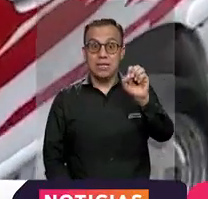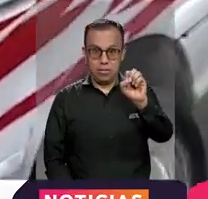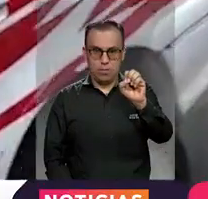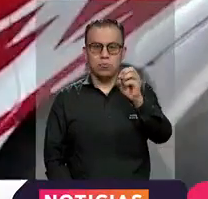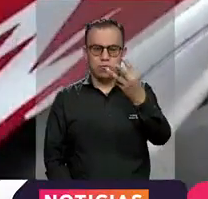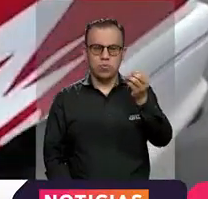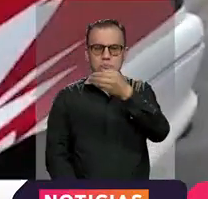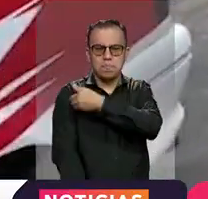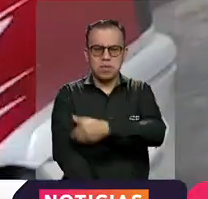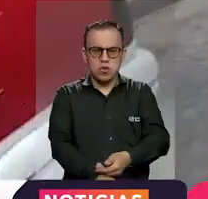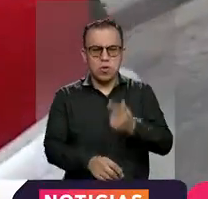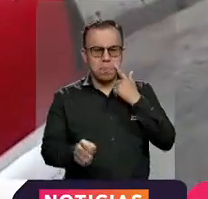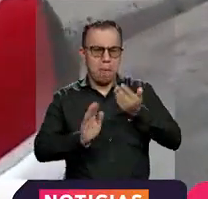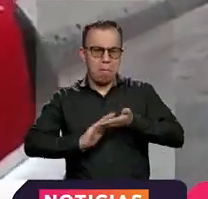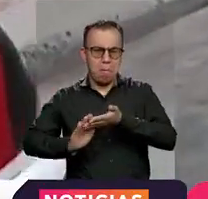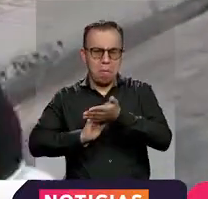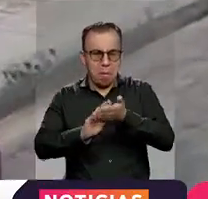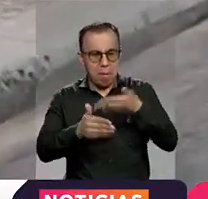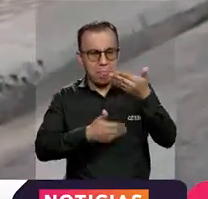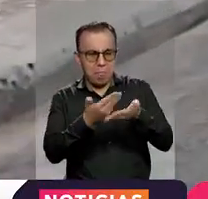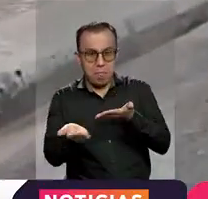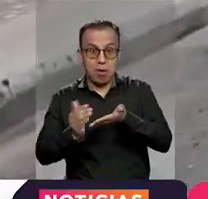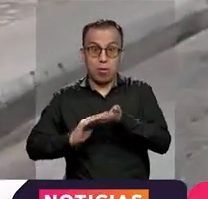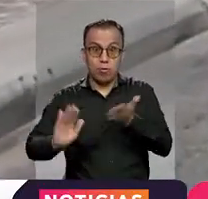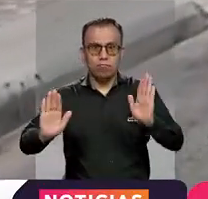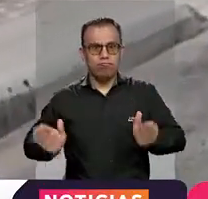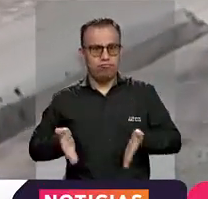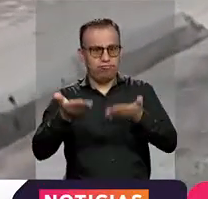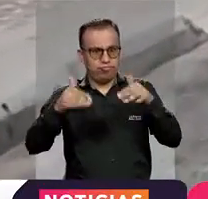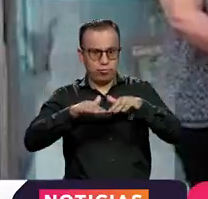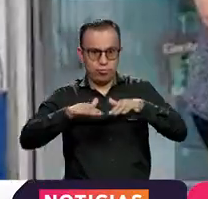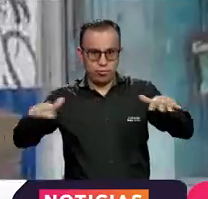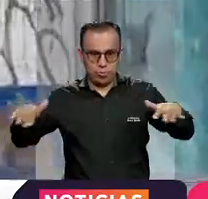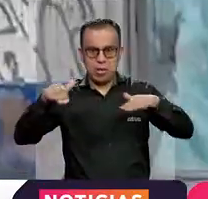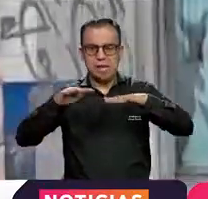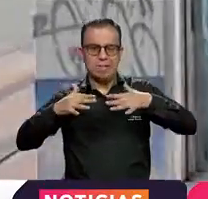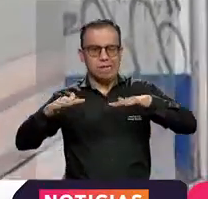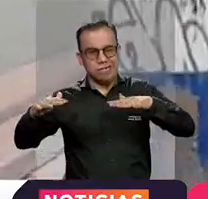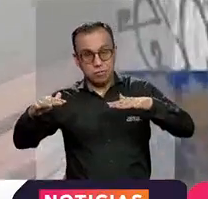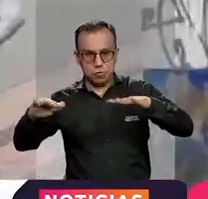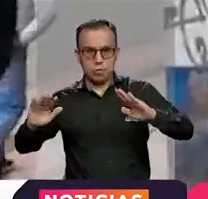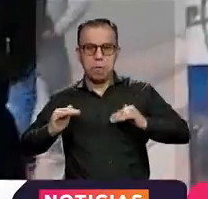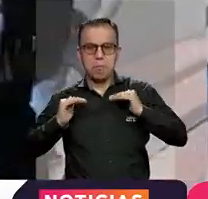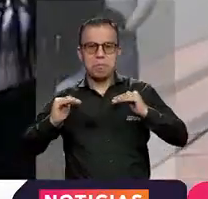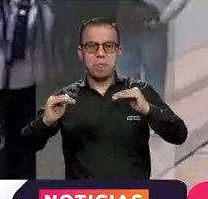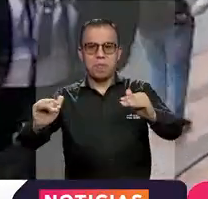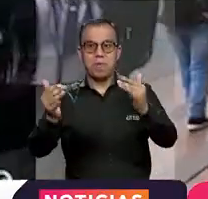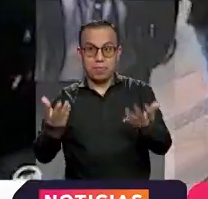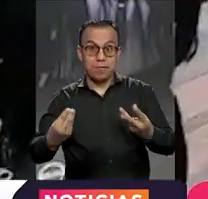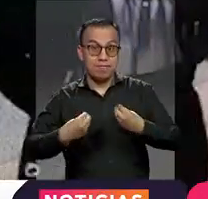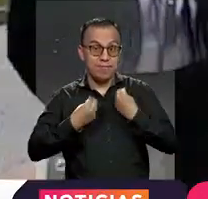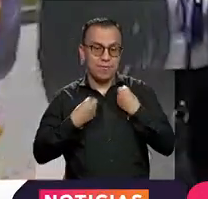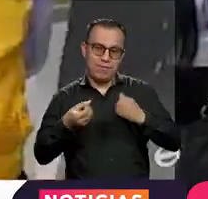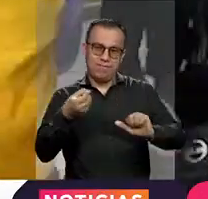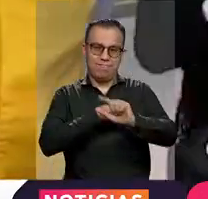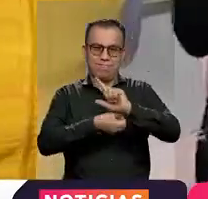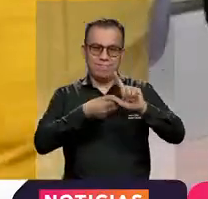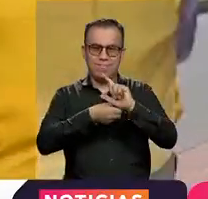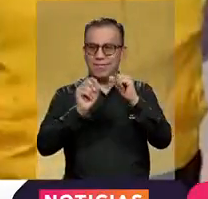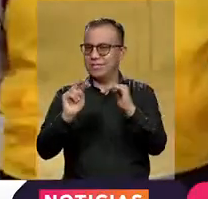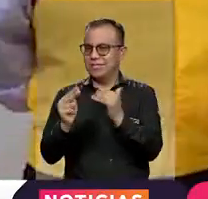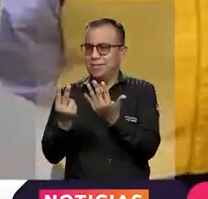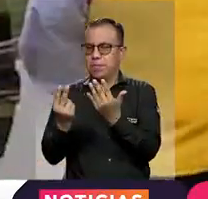de pesos en rehabilitación, mantenimiento, recuperación de andenes, entre otras adecuaciones, habitantes de la localidad